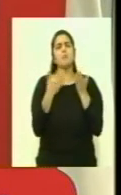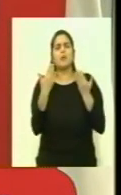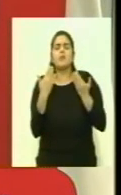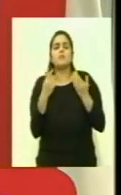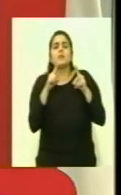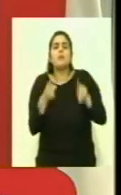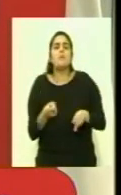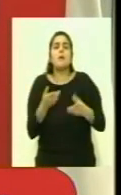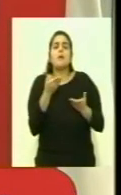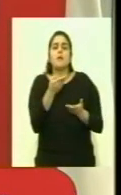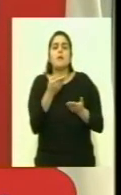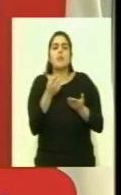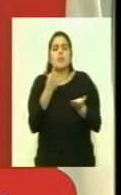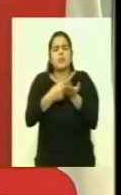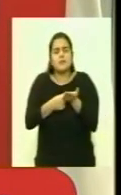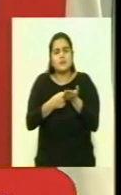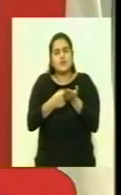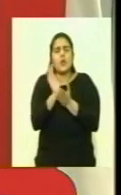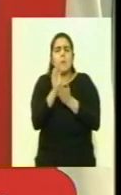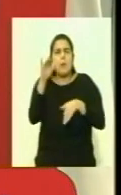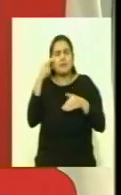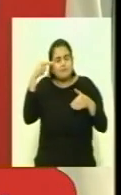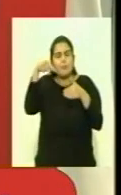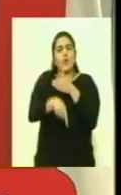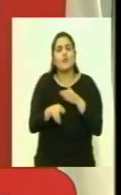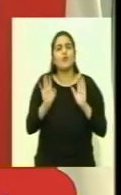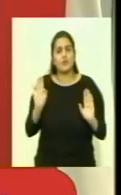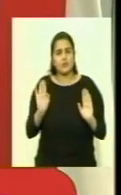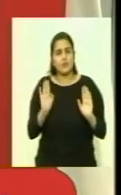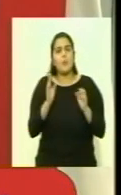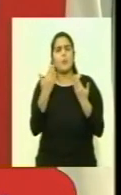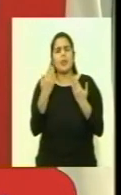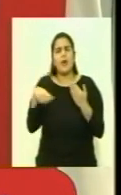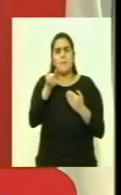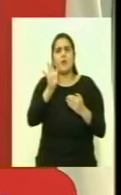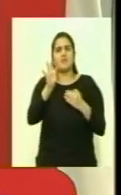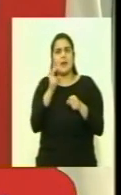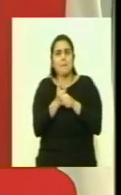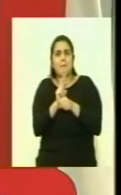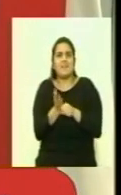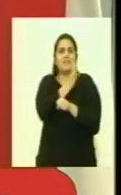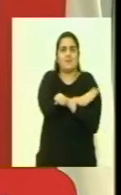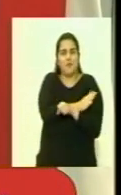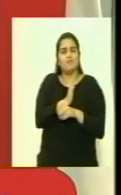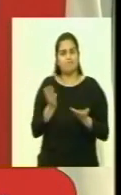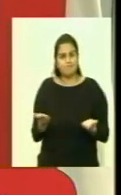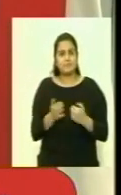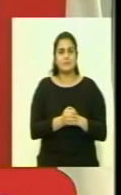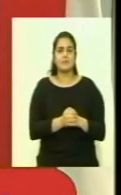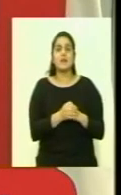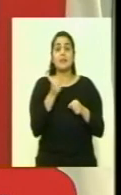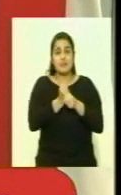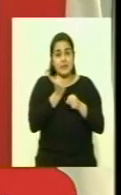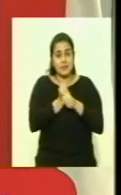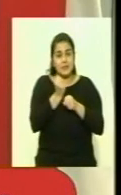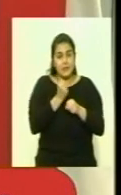también decisiones de fondo que le den previsibilidad a la provincia. Y fue la tarea